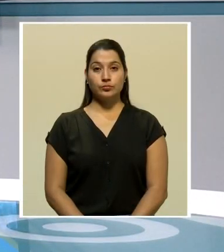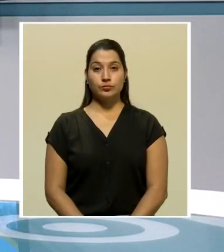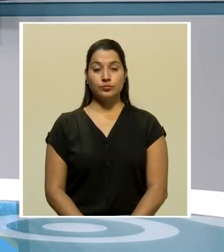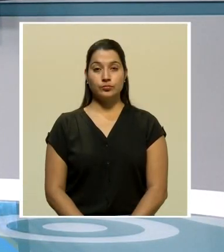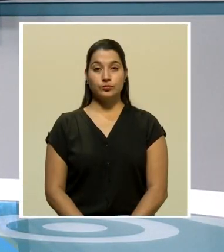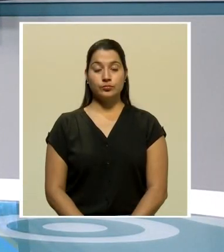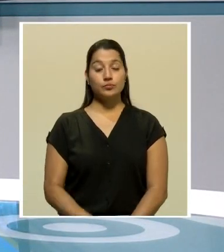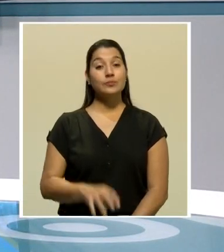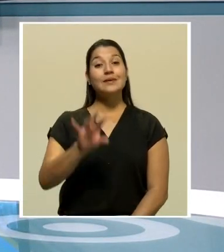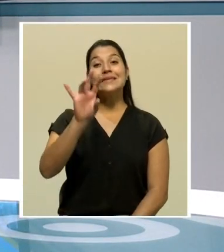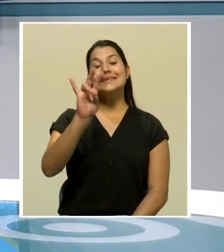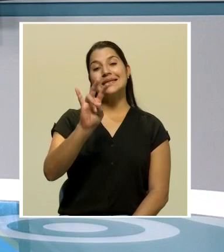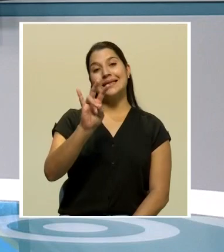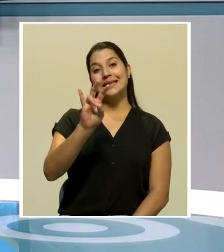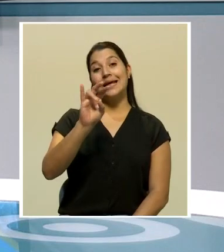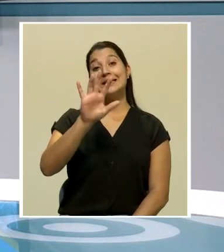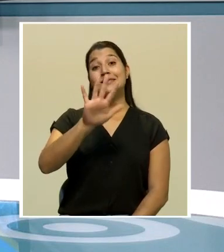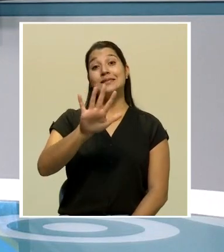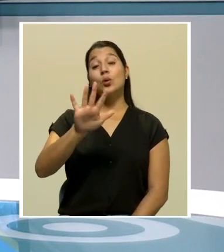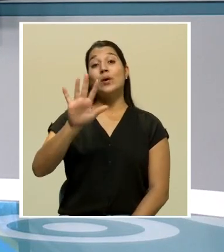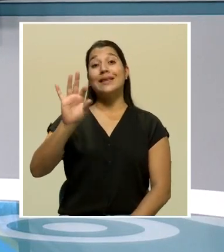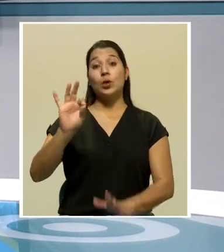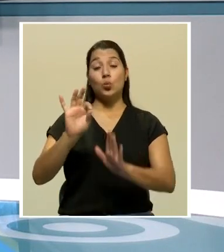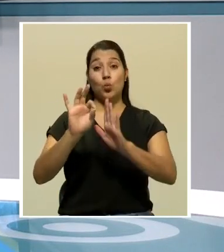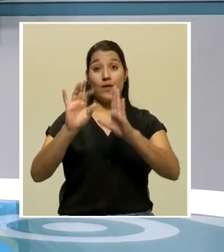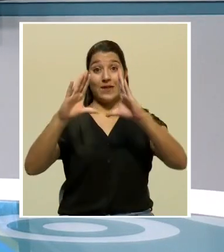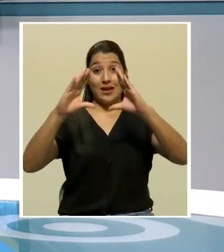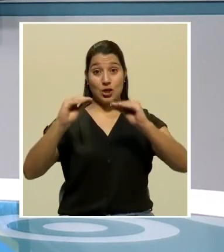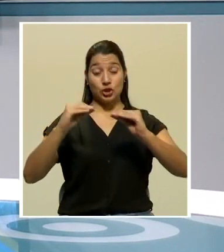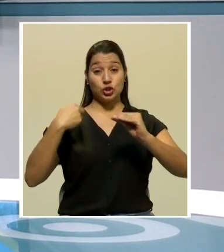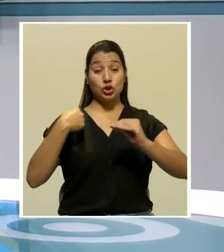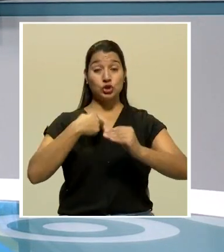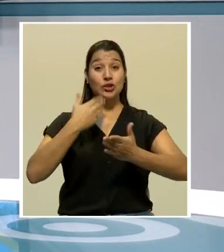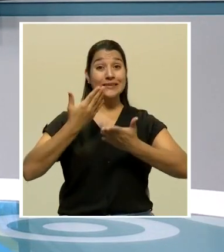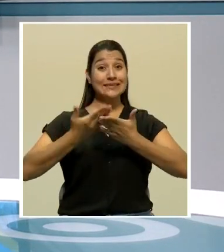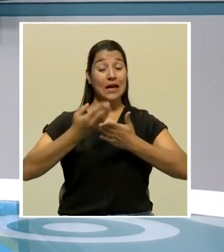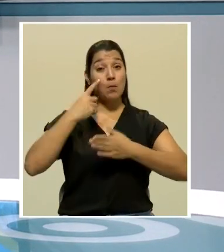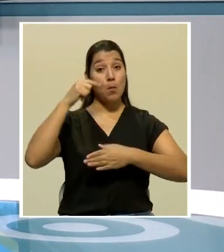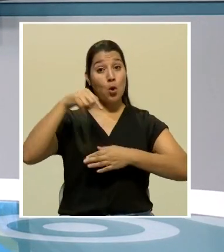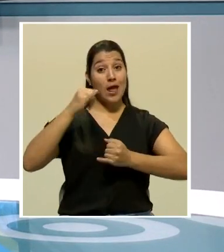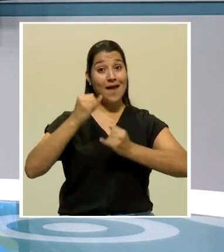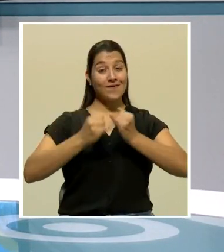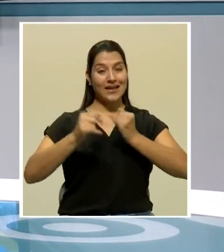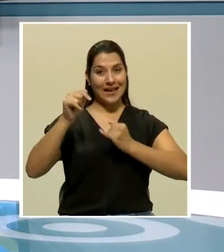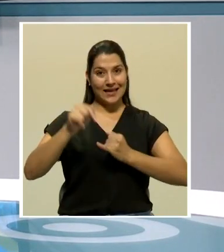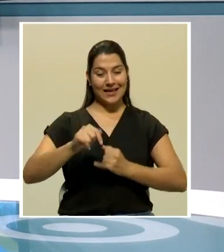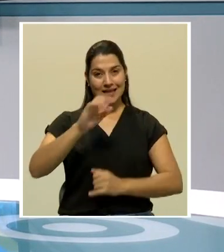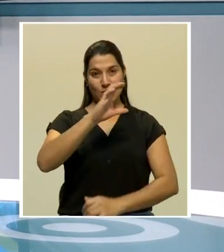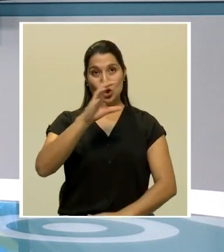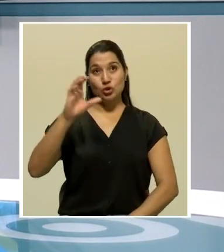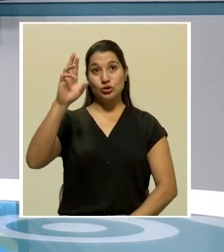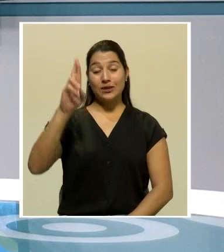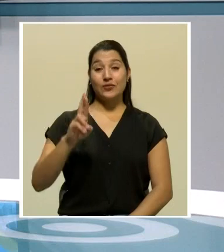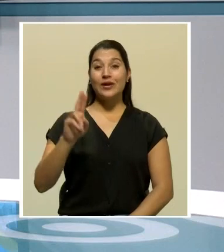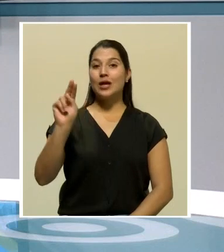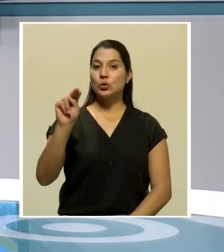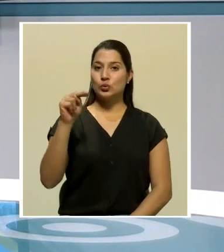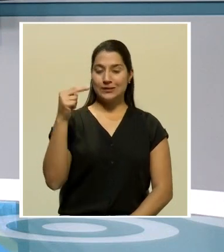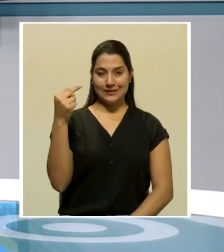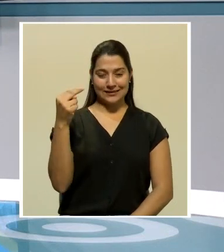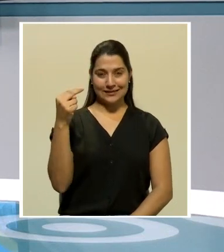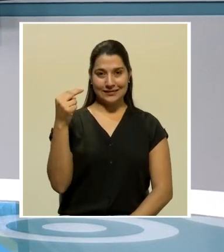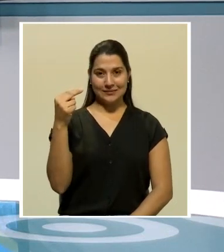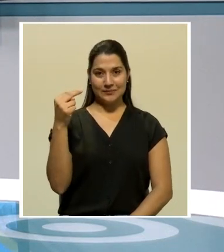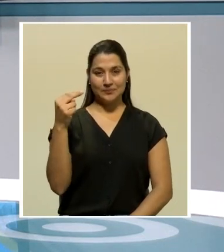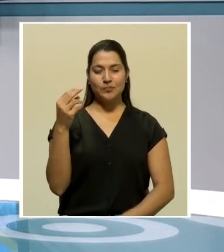A las 7 y 59 de la noche llegamos por hoy al final de esta edición estelar de Costa Rica Noticias.